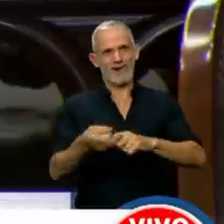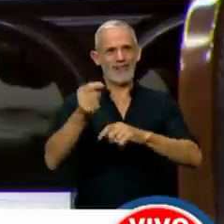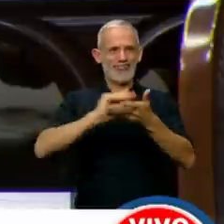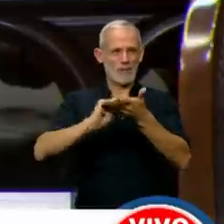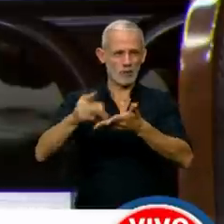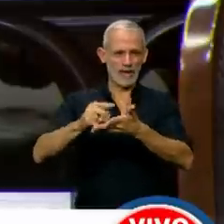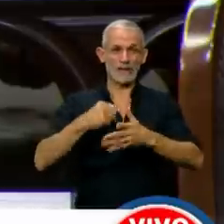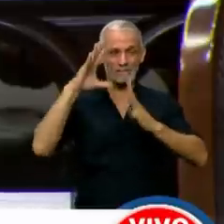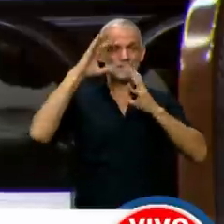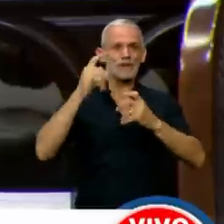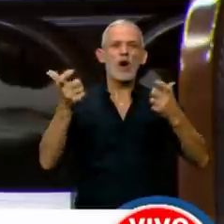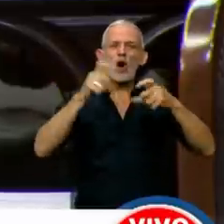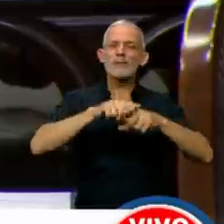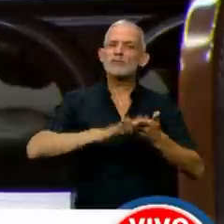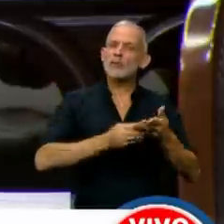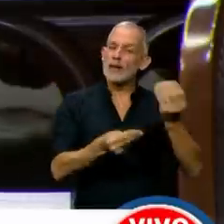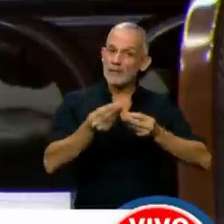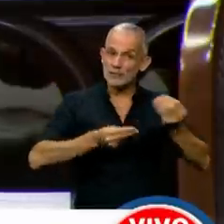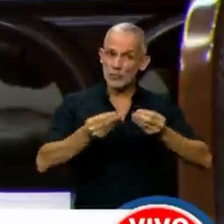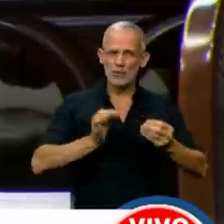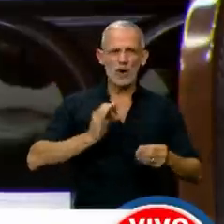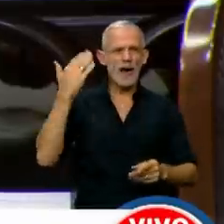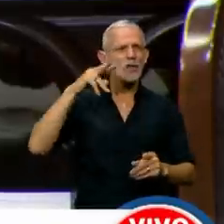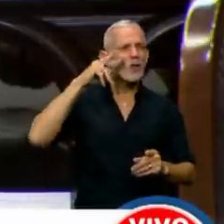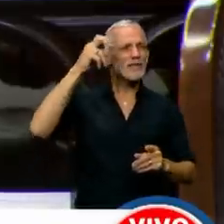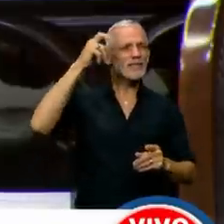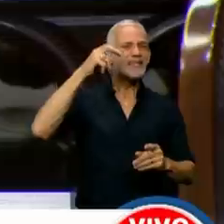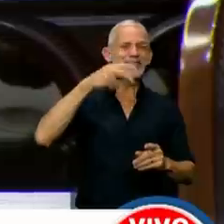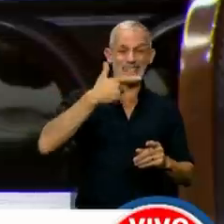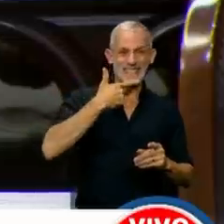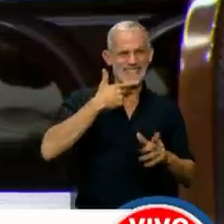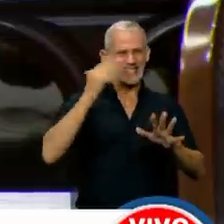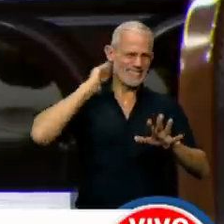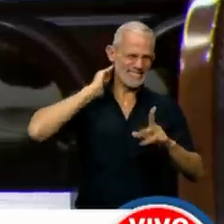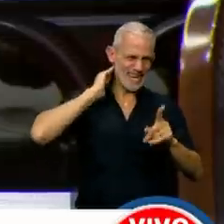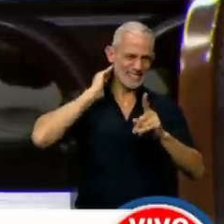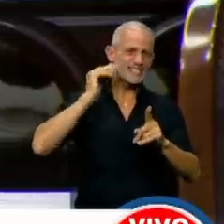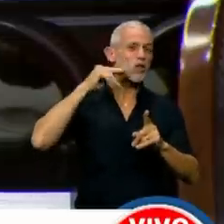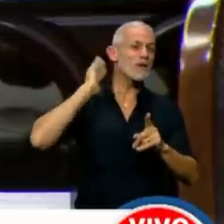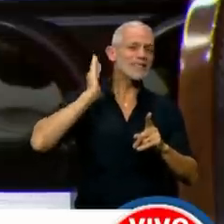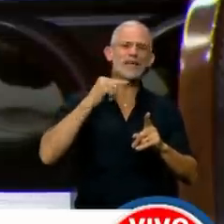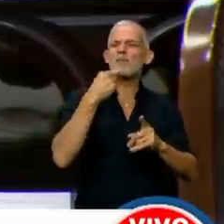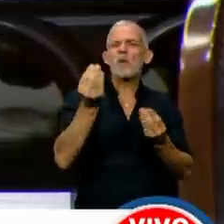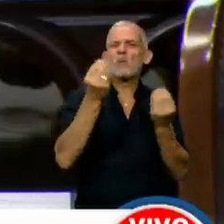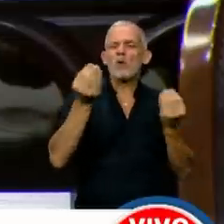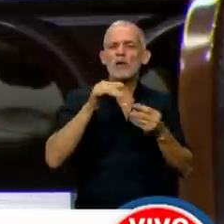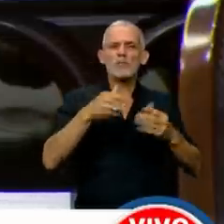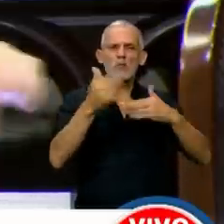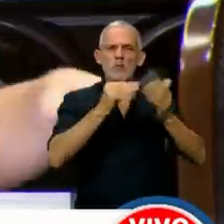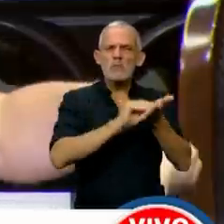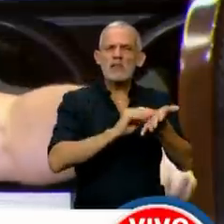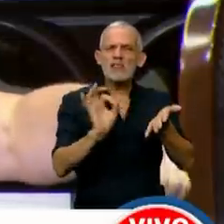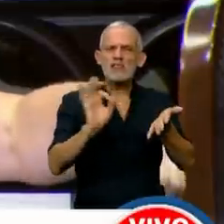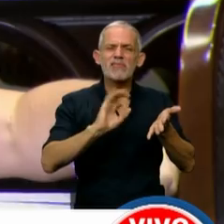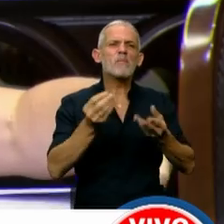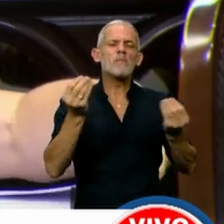quiero recordar que la comisión de presupuesto en el año 2017 16 le preguntaba por qué no estaban previstas